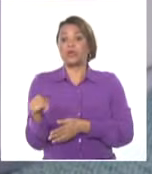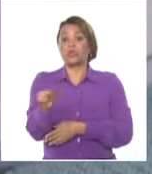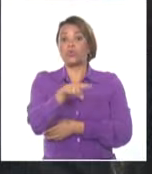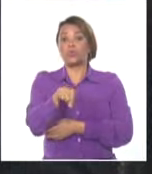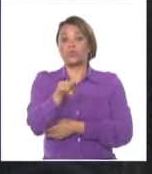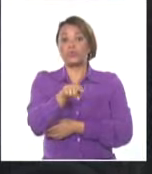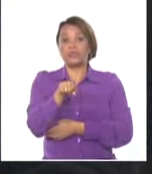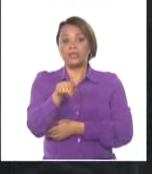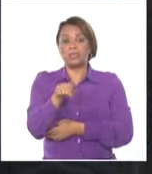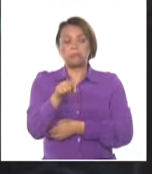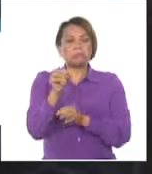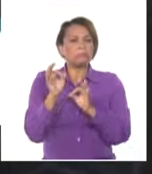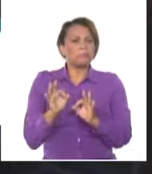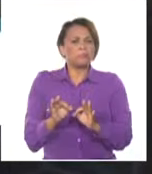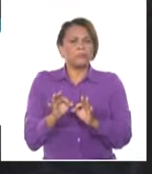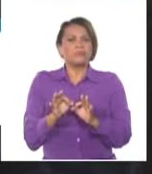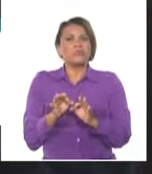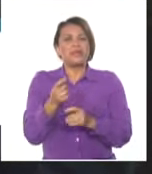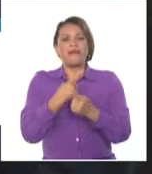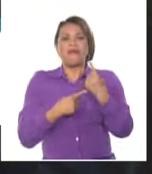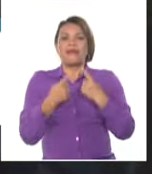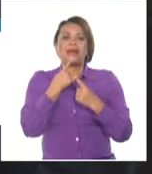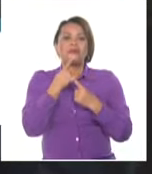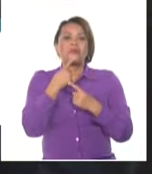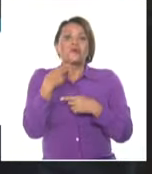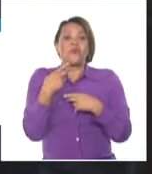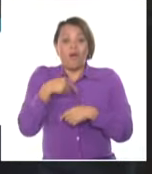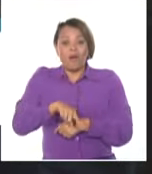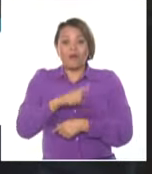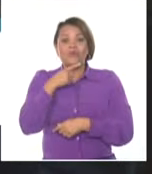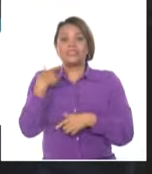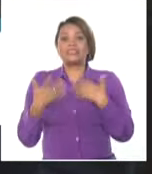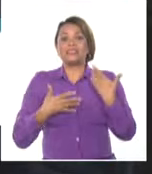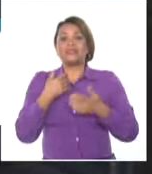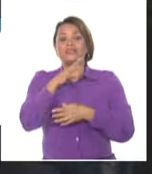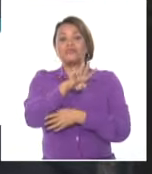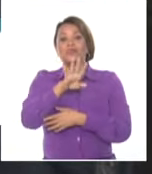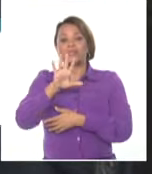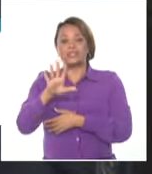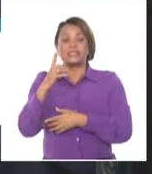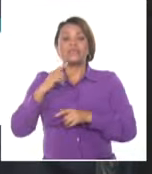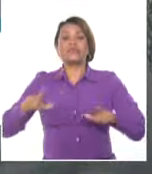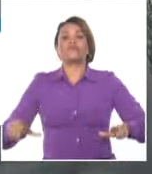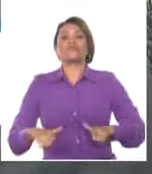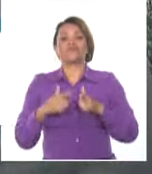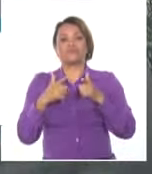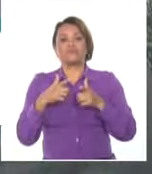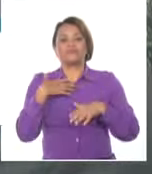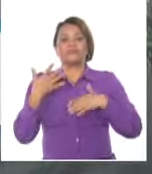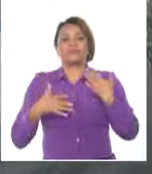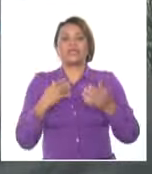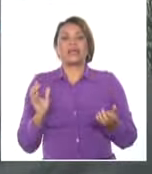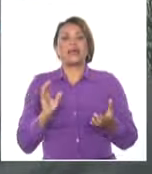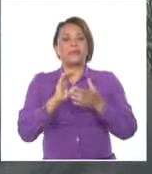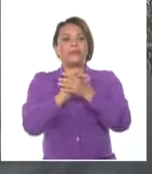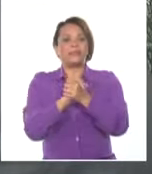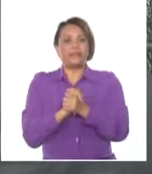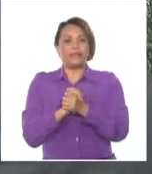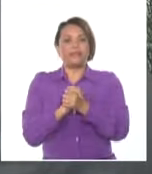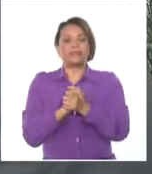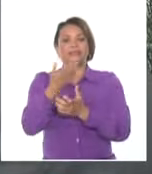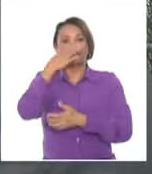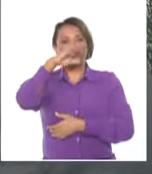produce precisamente cuando estamos celebrando el 45 aniversario de las relaciones entre Cuba y